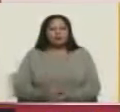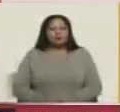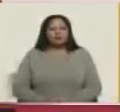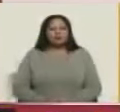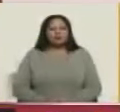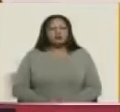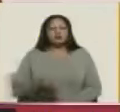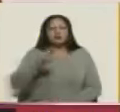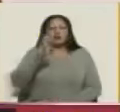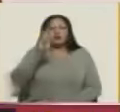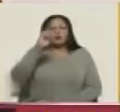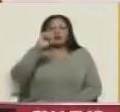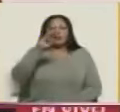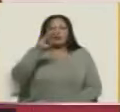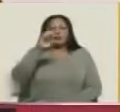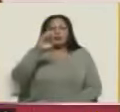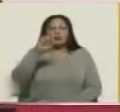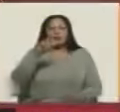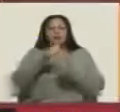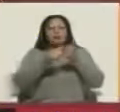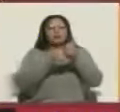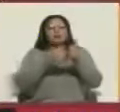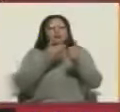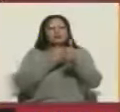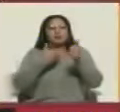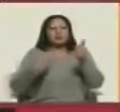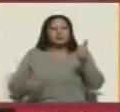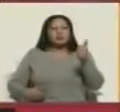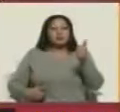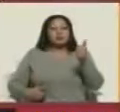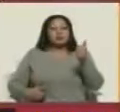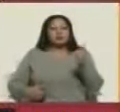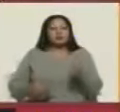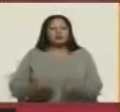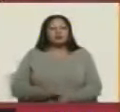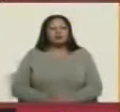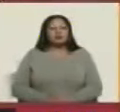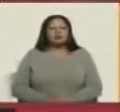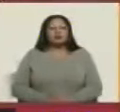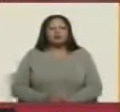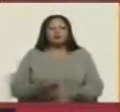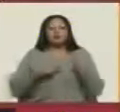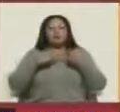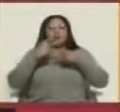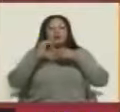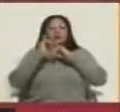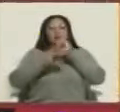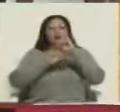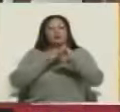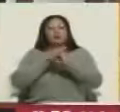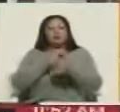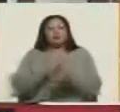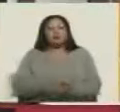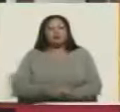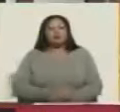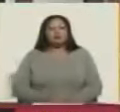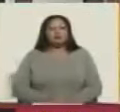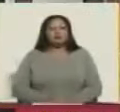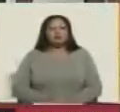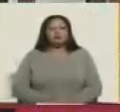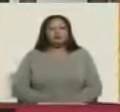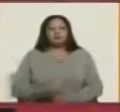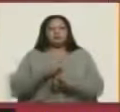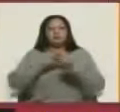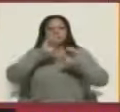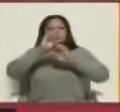Peña como vicepresidente de Asuntos Internacionales. Se evaluó y bueno,